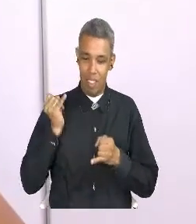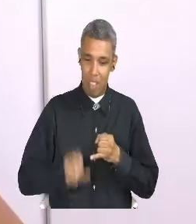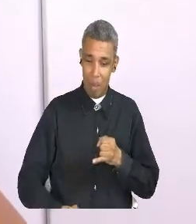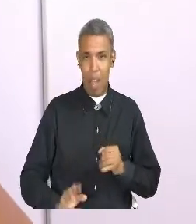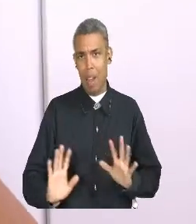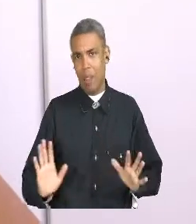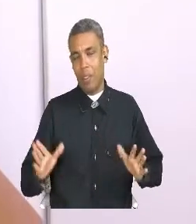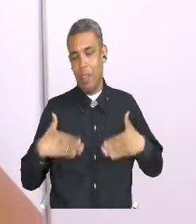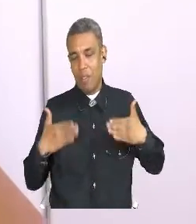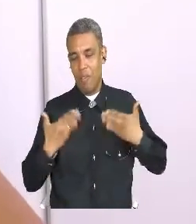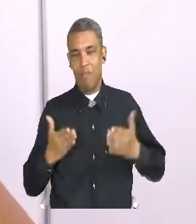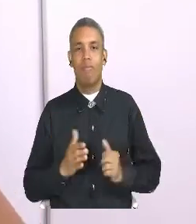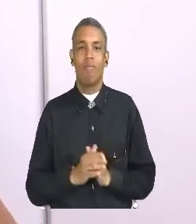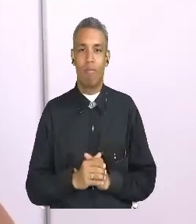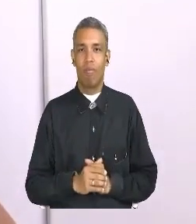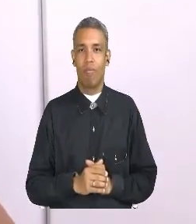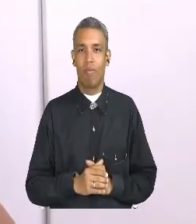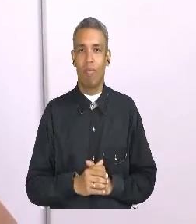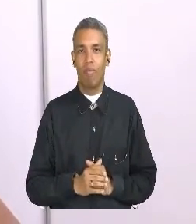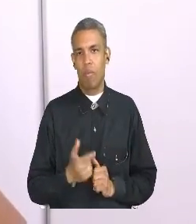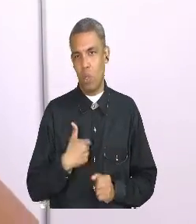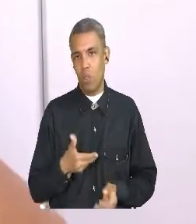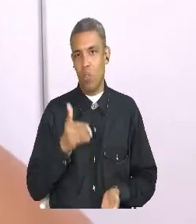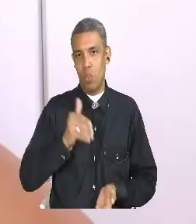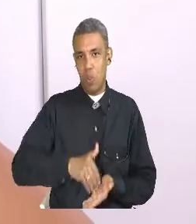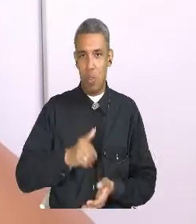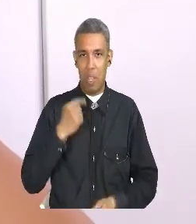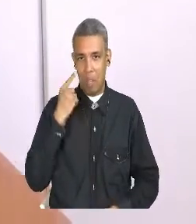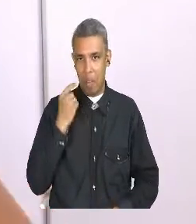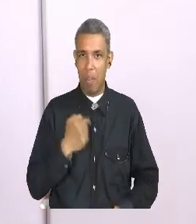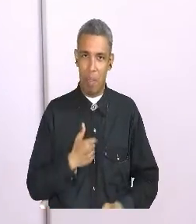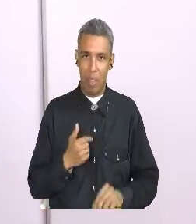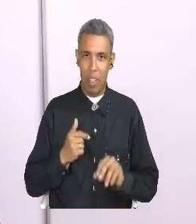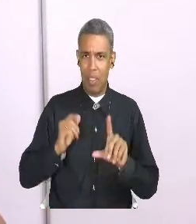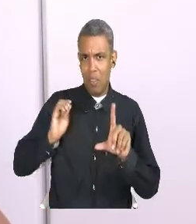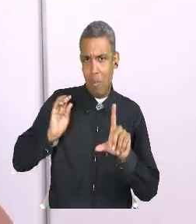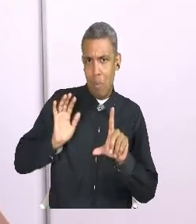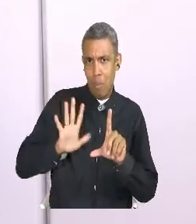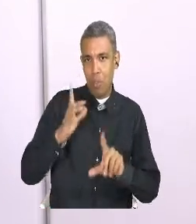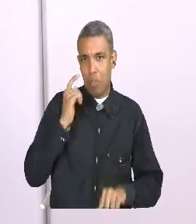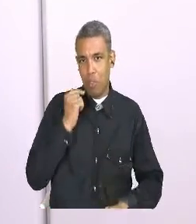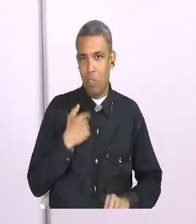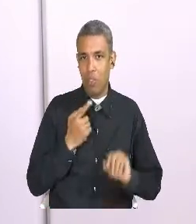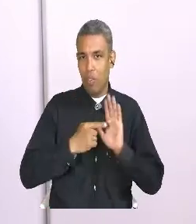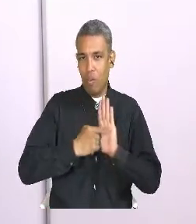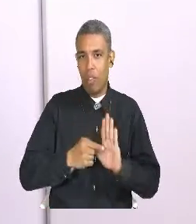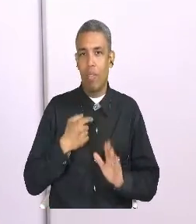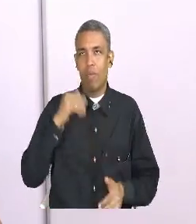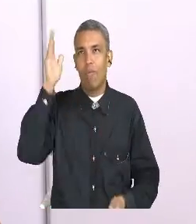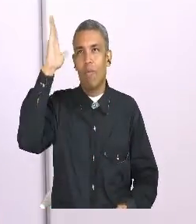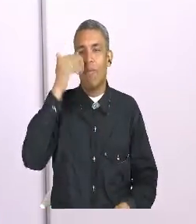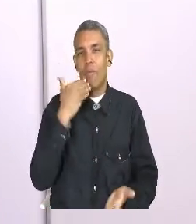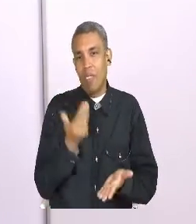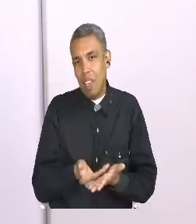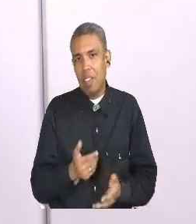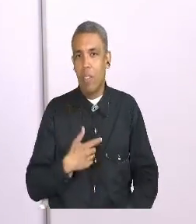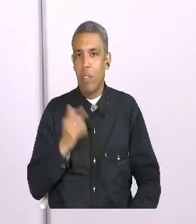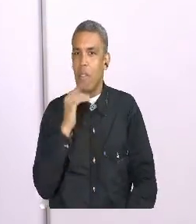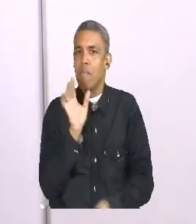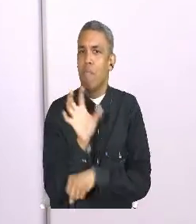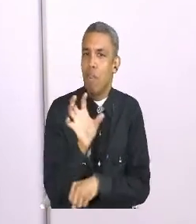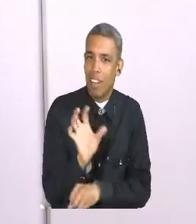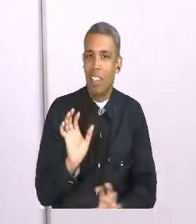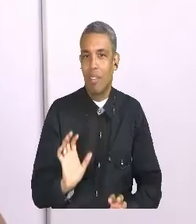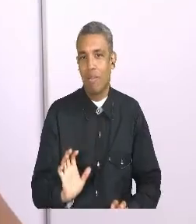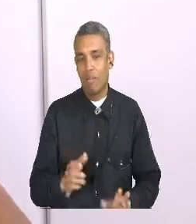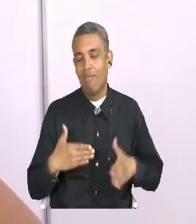encanta de verdad estar aquí nuevamente con todos ustedes, gracias a la misericordia de Papito Dios que nos tiene con vida, con salud, para seguir fregándoles la vida, caramba, en este su